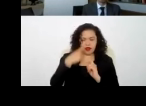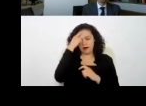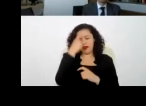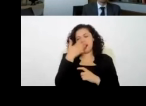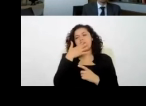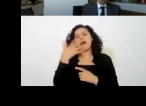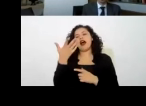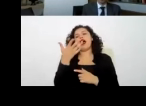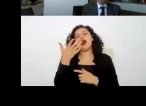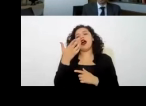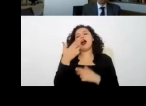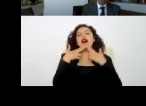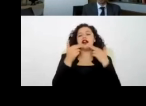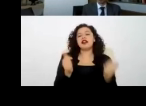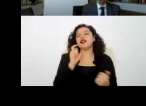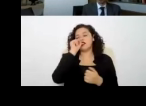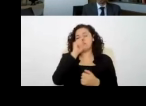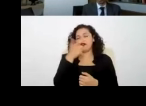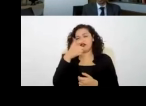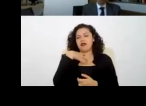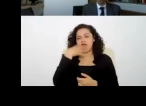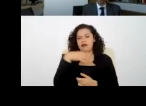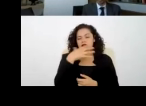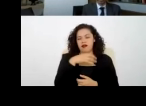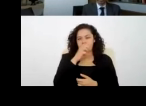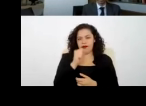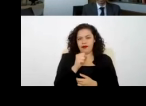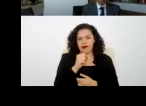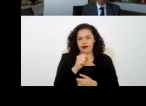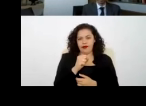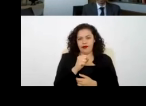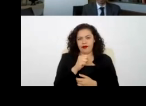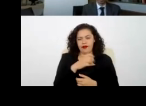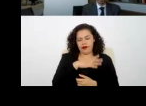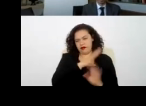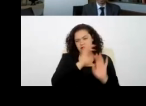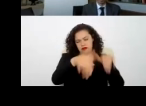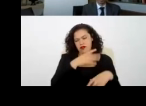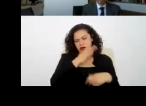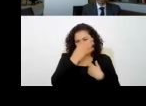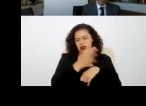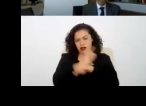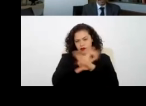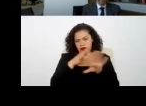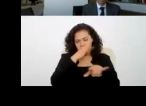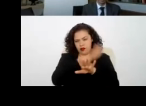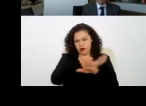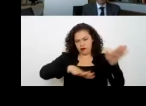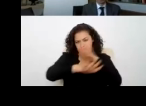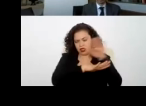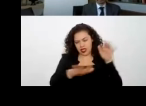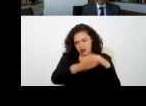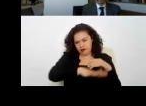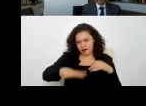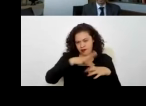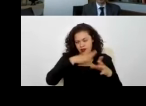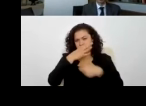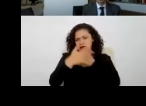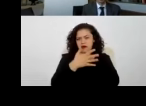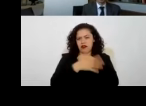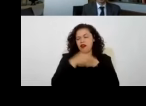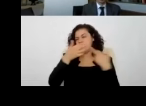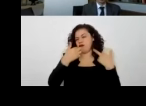dinero. El alta es un proceso muy sencillo, simplemente se da un poco de información básica de la donataria y de su